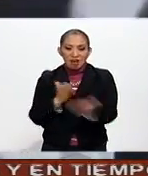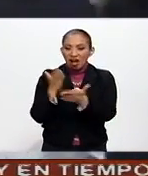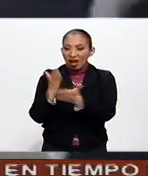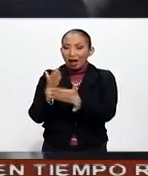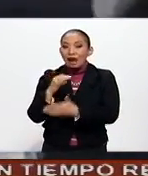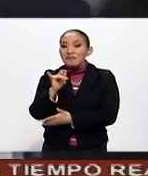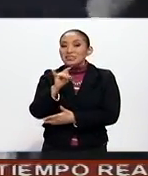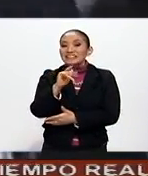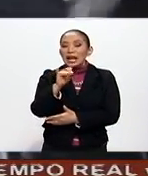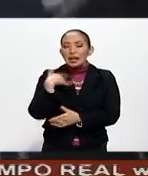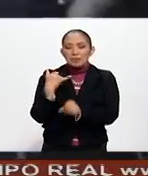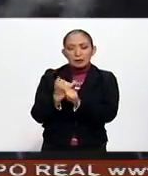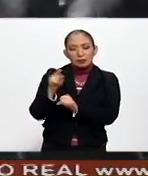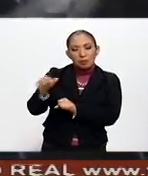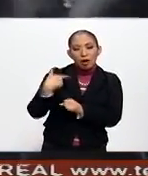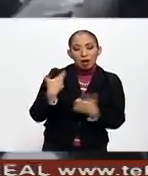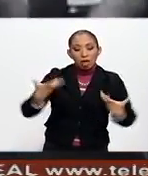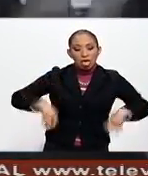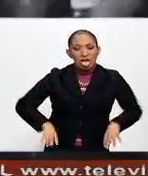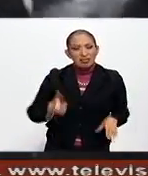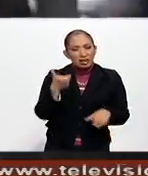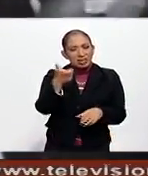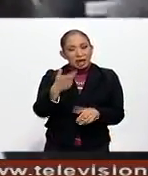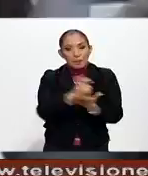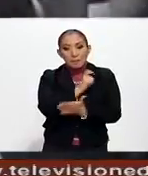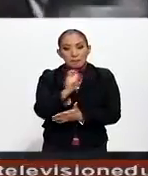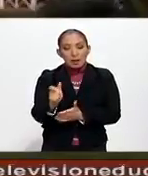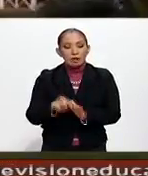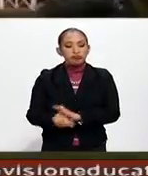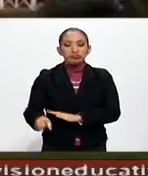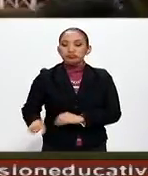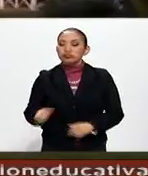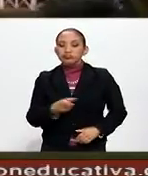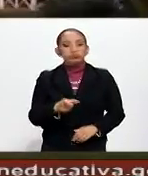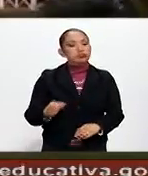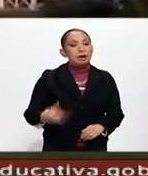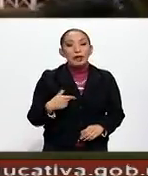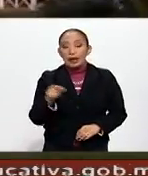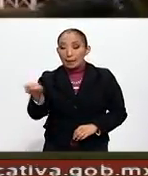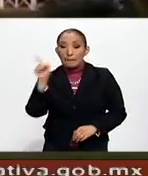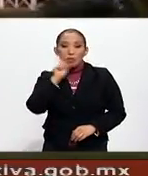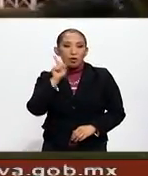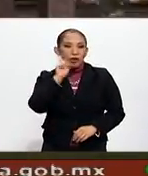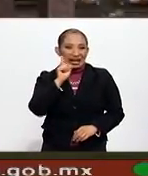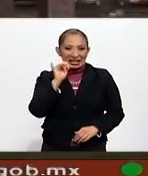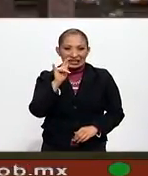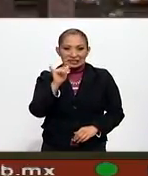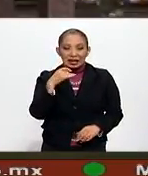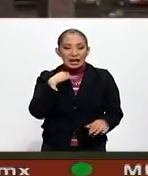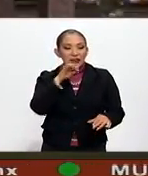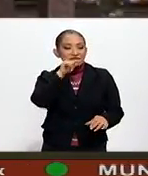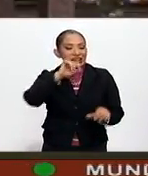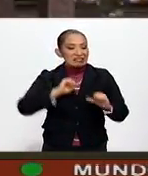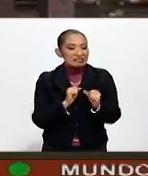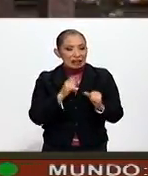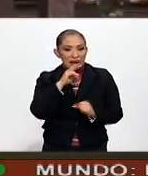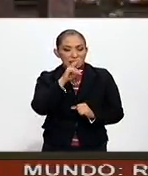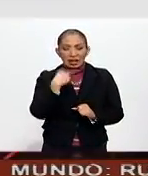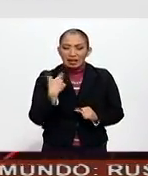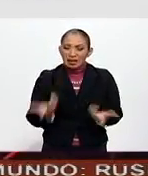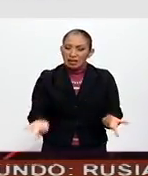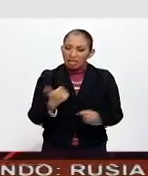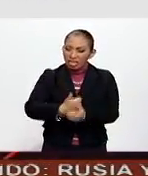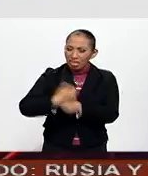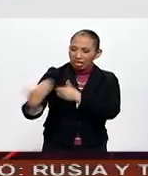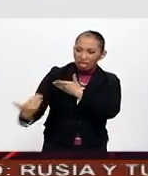La Fiscalía la investiga por enriquecimiento ilícito y pago de sobornos. Por su parte, Cristina Fernández denunció vía Twitter que es víctima de